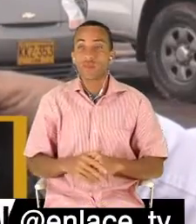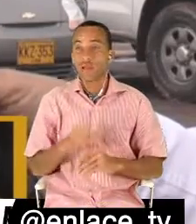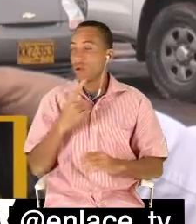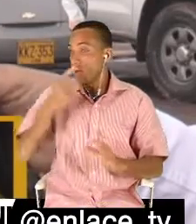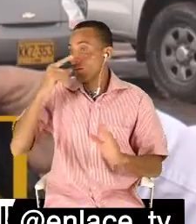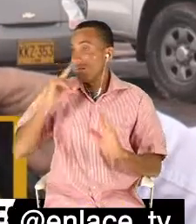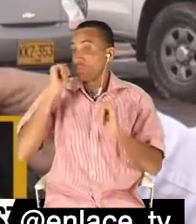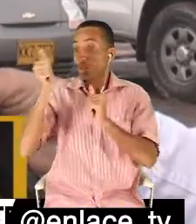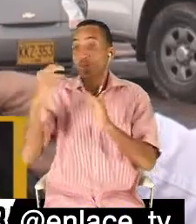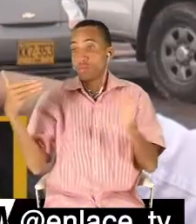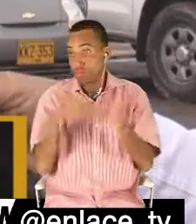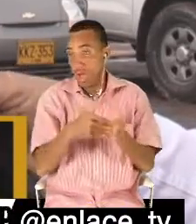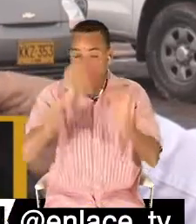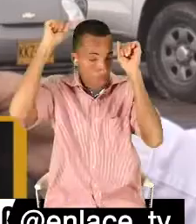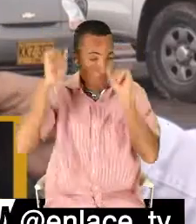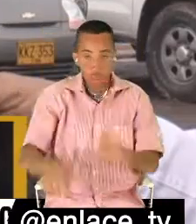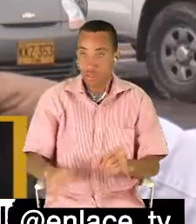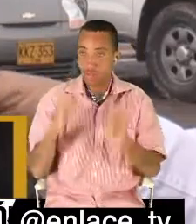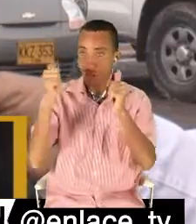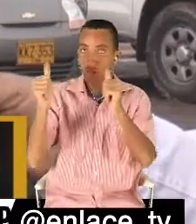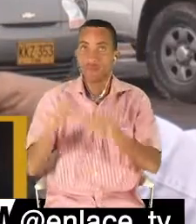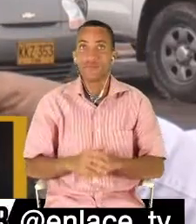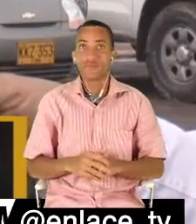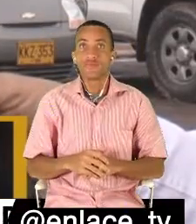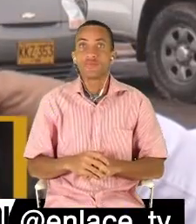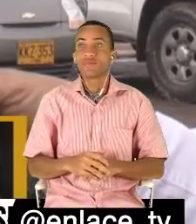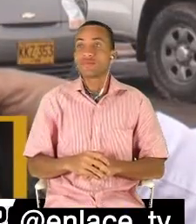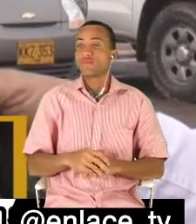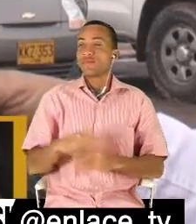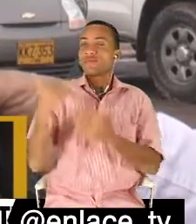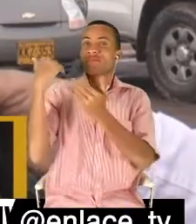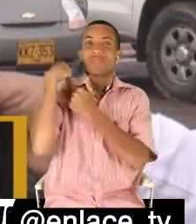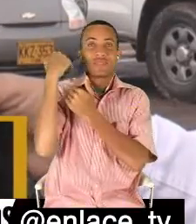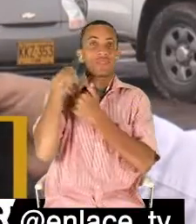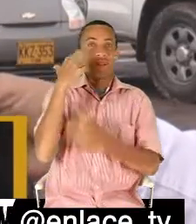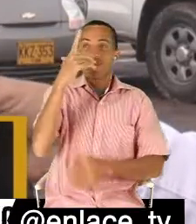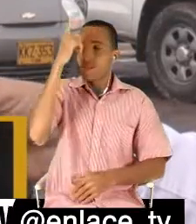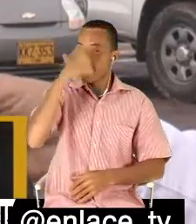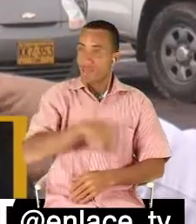La irresponsabilidad de esa señora no tiene nombre, por Dios.